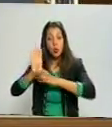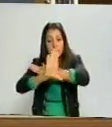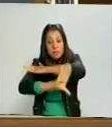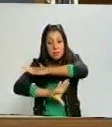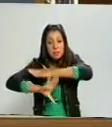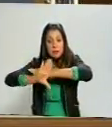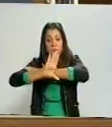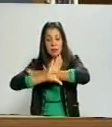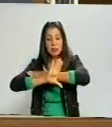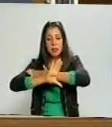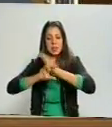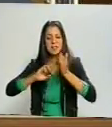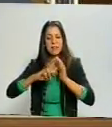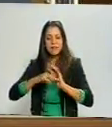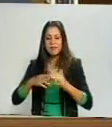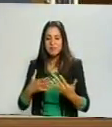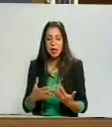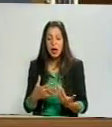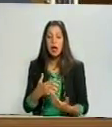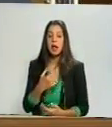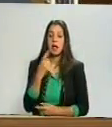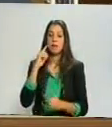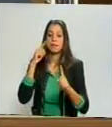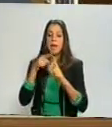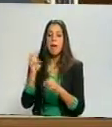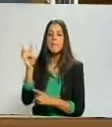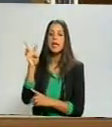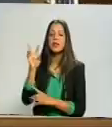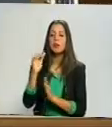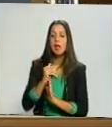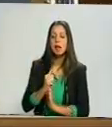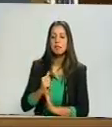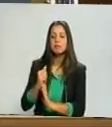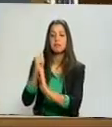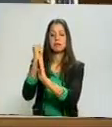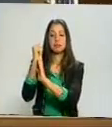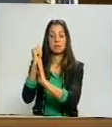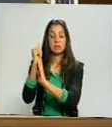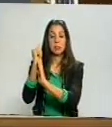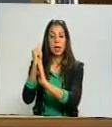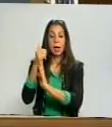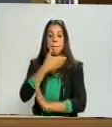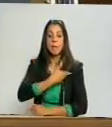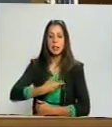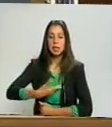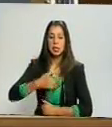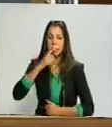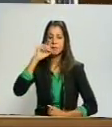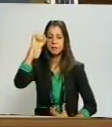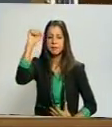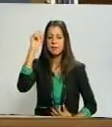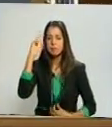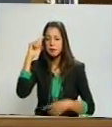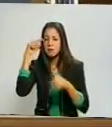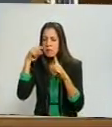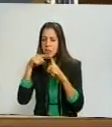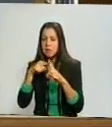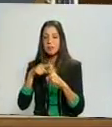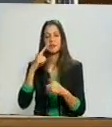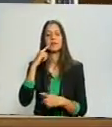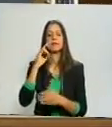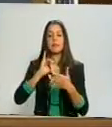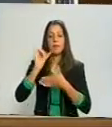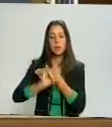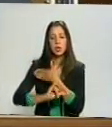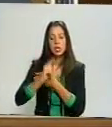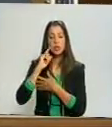acto que permite conducir al país, tal como lo ha planificado el presidente Maduro, hacia la conformación de una